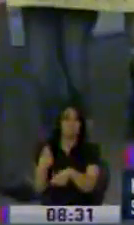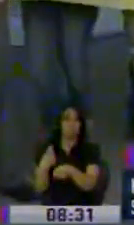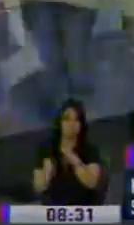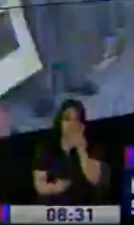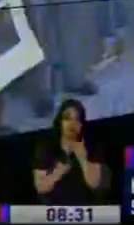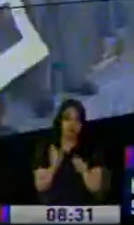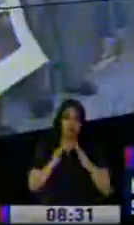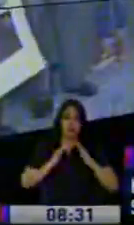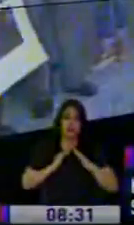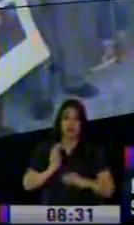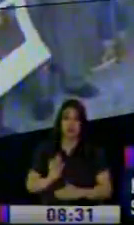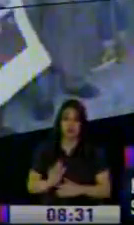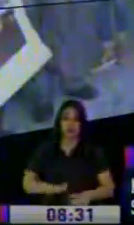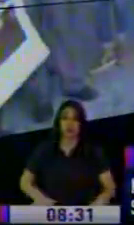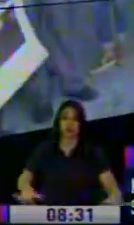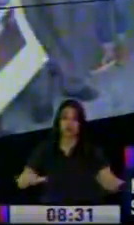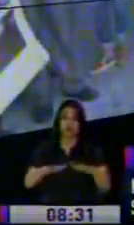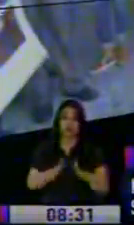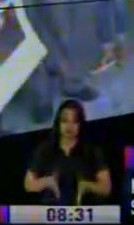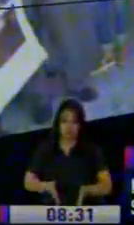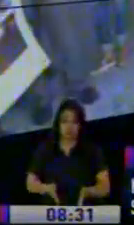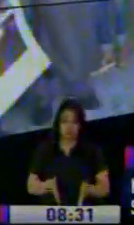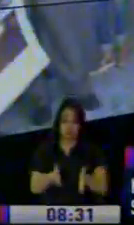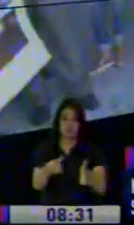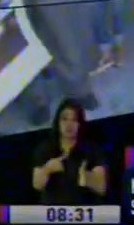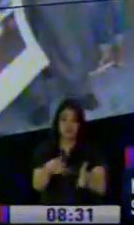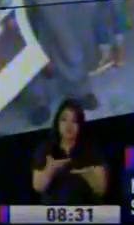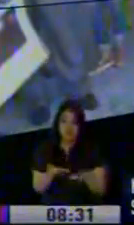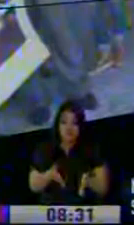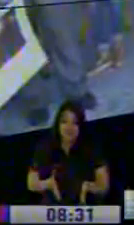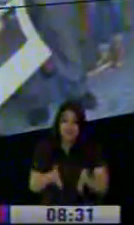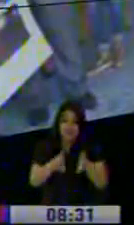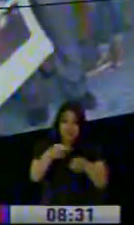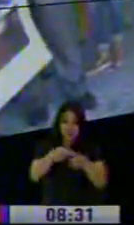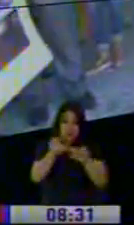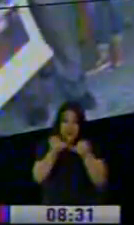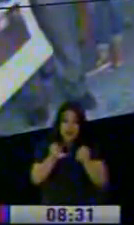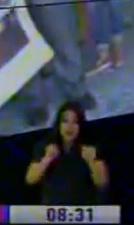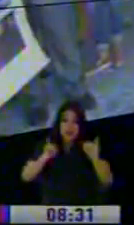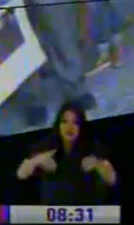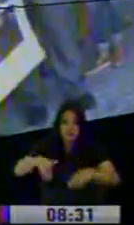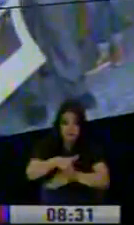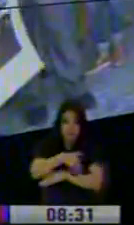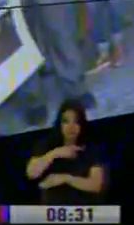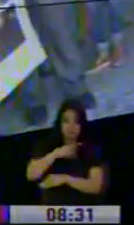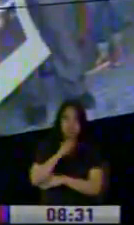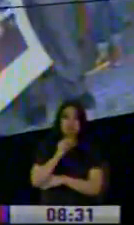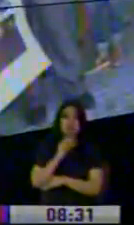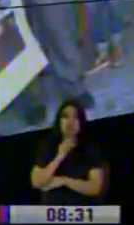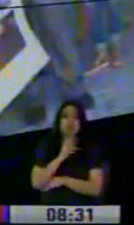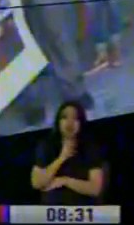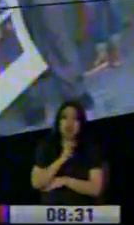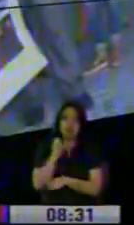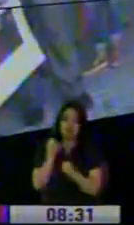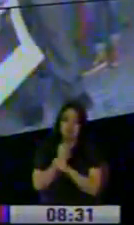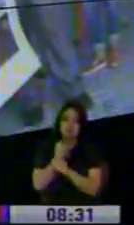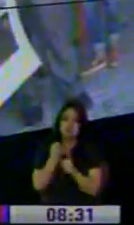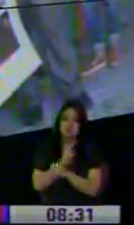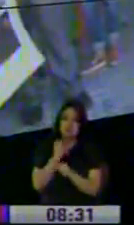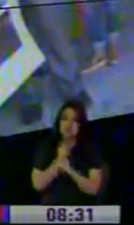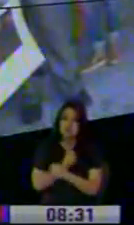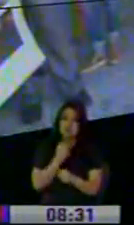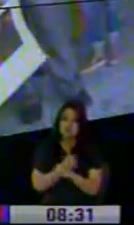moradores de este sector, de la calle La Independencia y también de La Pampa, puesto que están trabajando ahí en